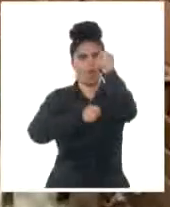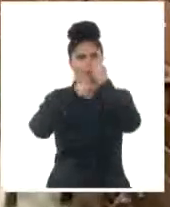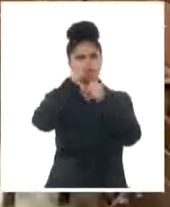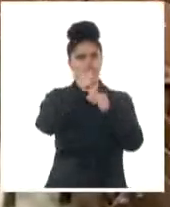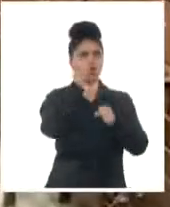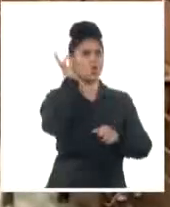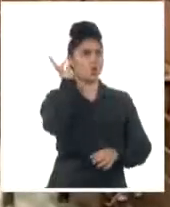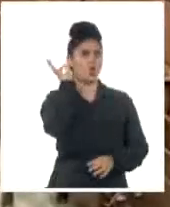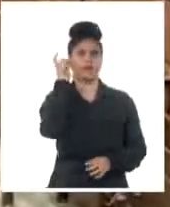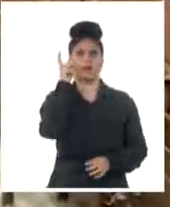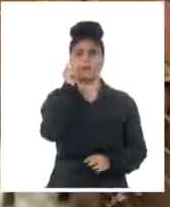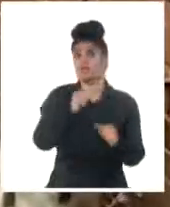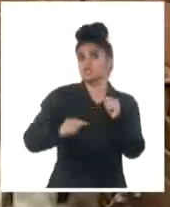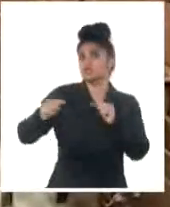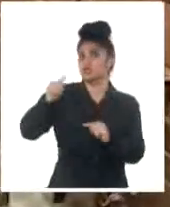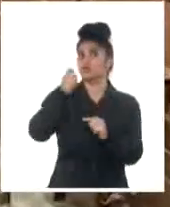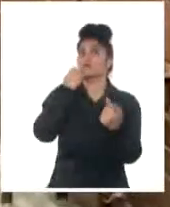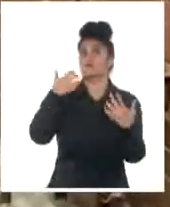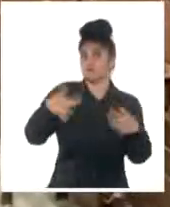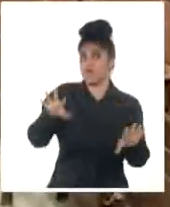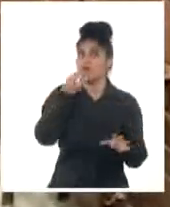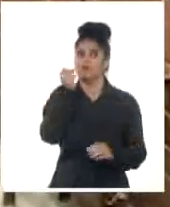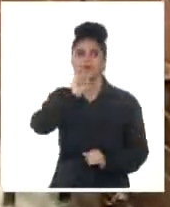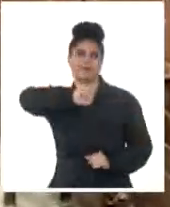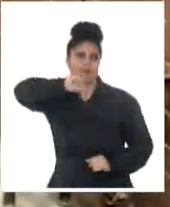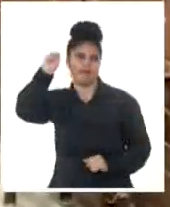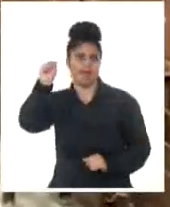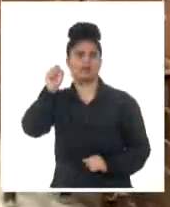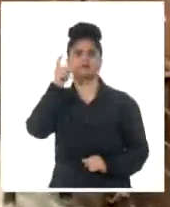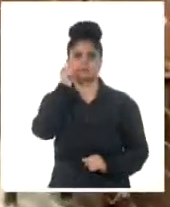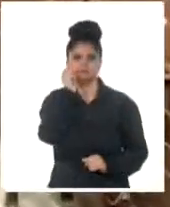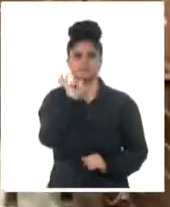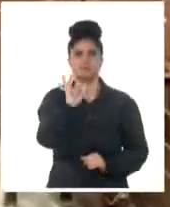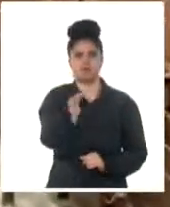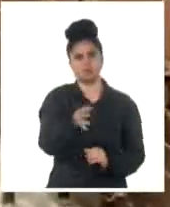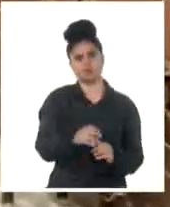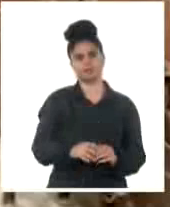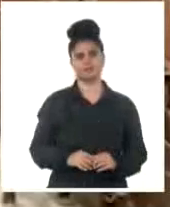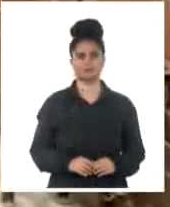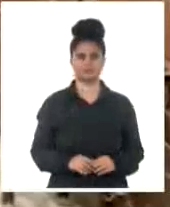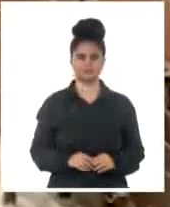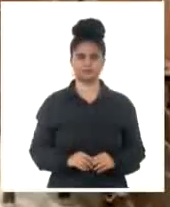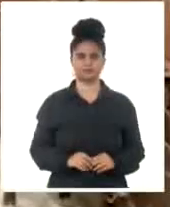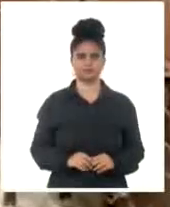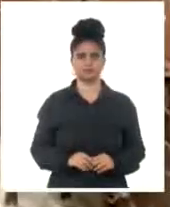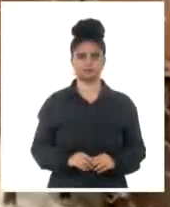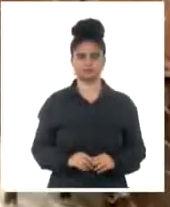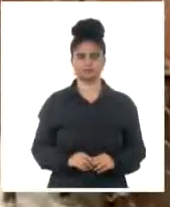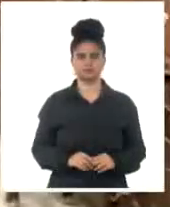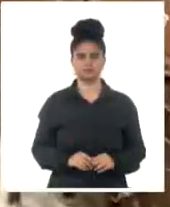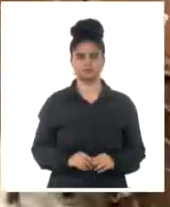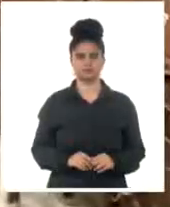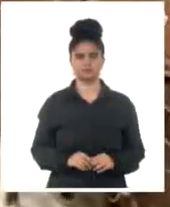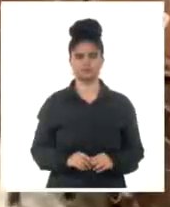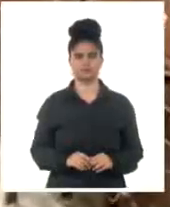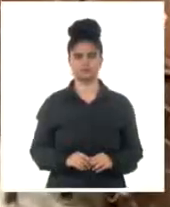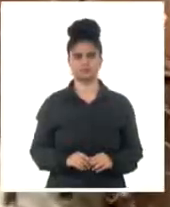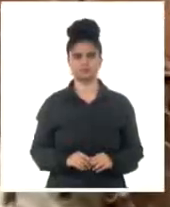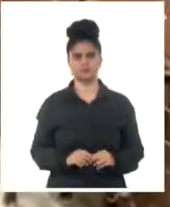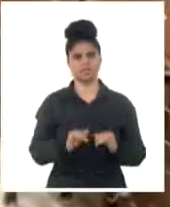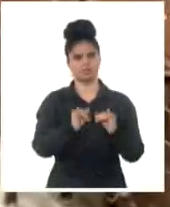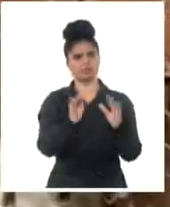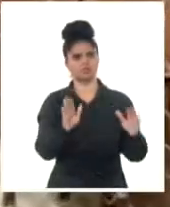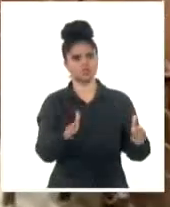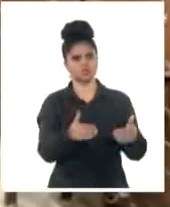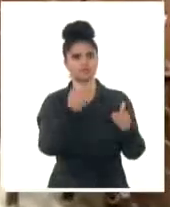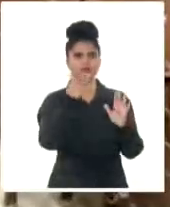pretensiones en el masculino de buscar al menos cuatro títulos, según informó Rolando Acebal en los Juegos Centroamericanos San Salvador 2023. Te devuelvo